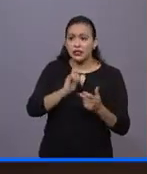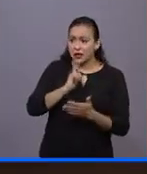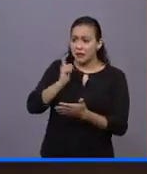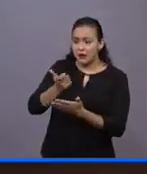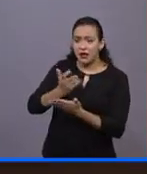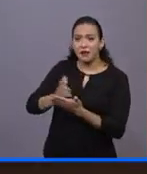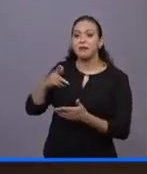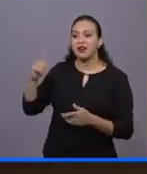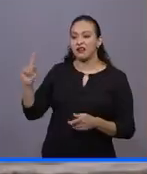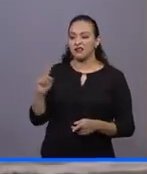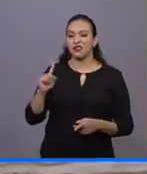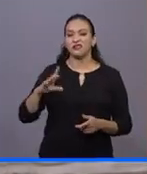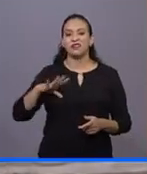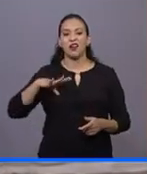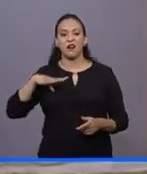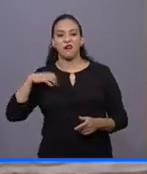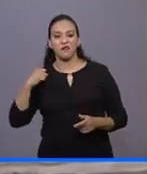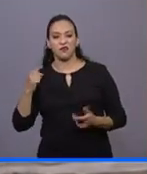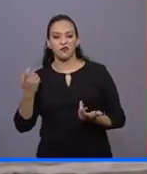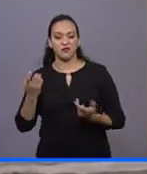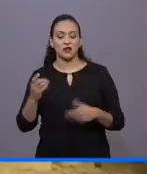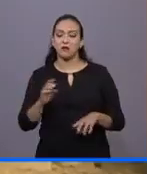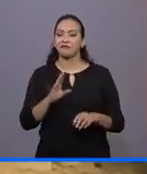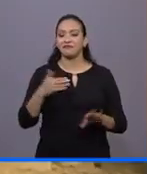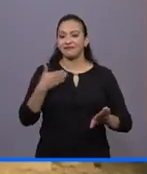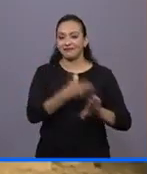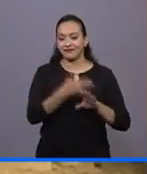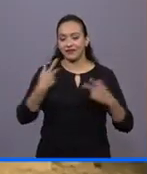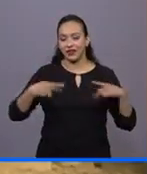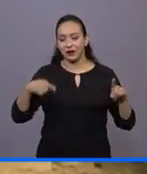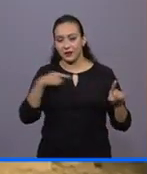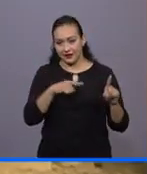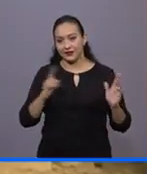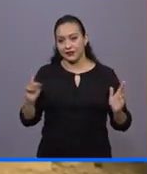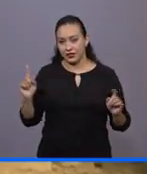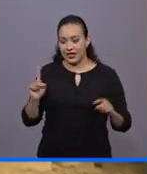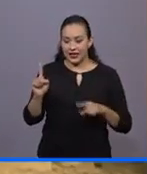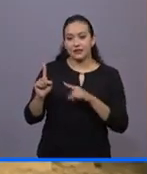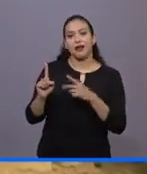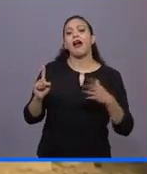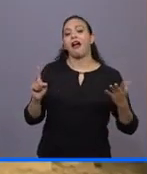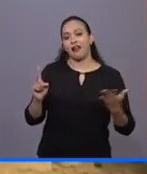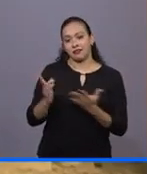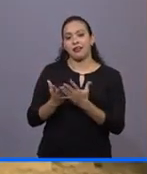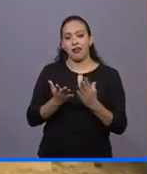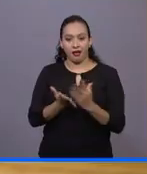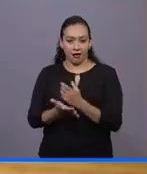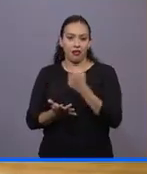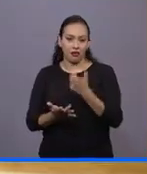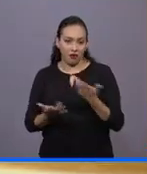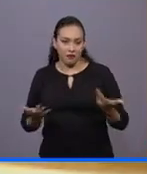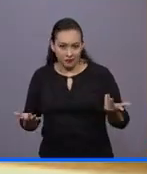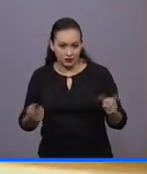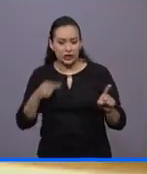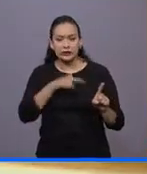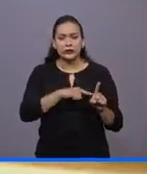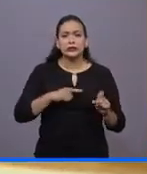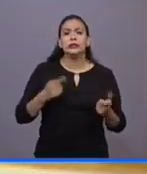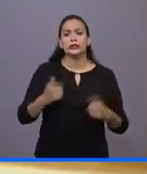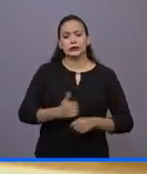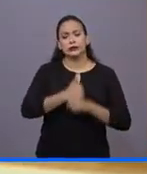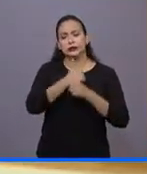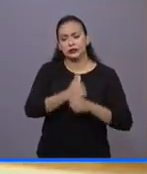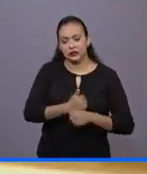que se presuma una ventaja económica desproporcionada en beneficio de una de las partes y en perjuicio de otra, acompañada de